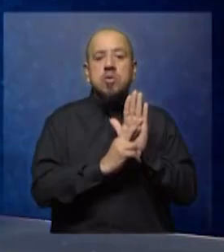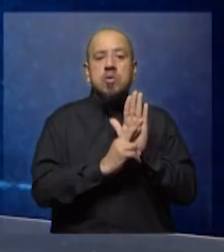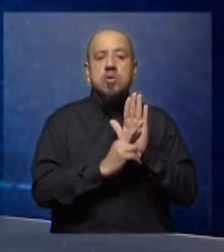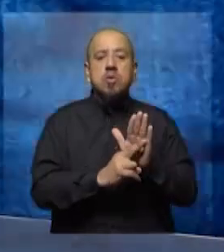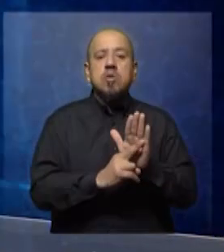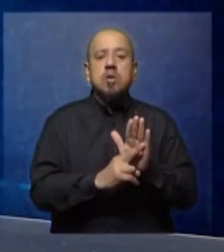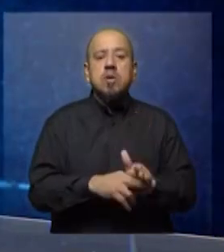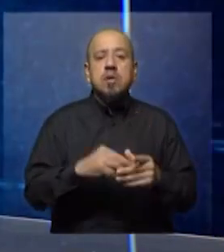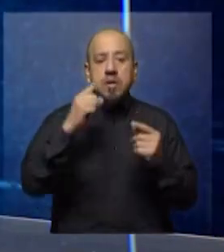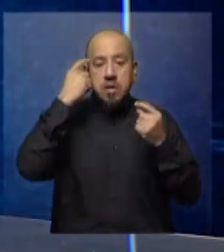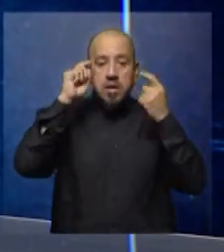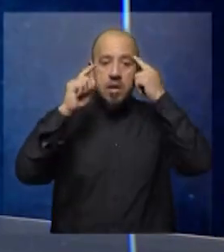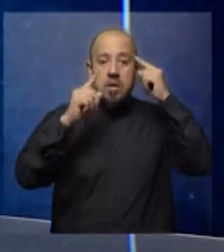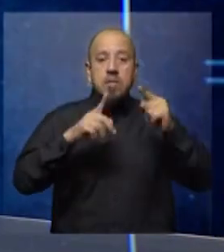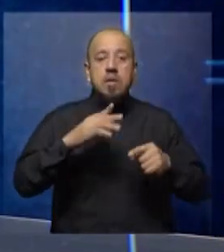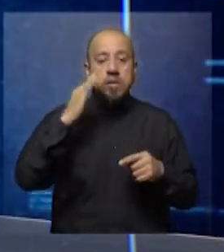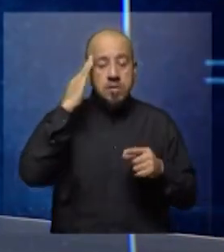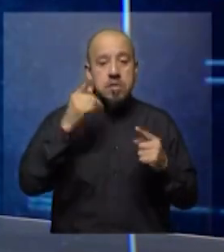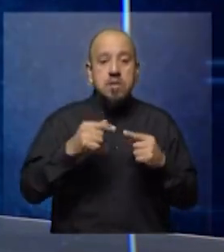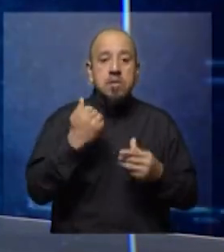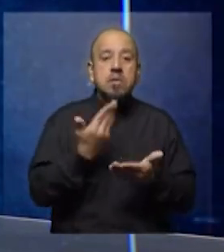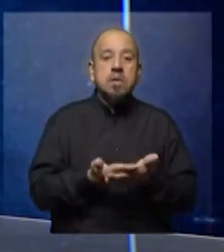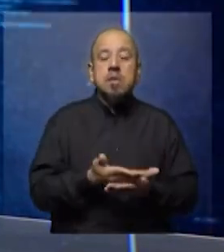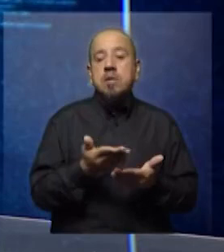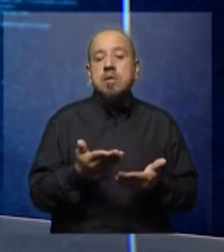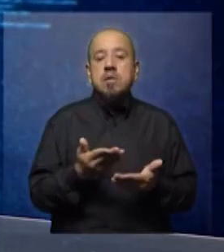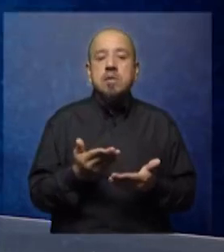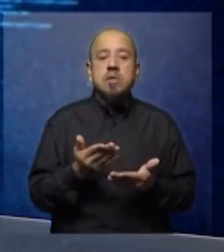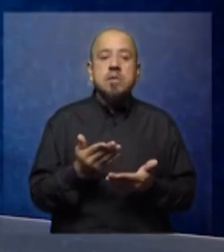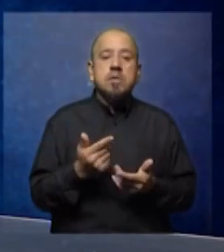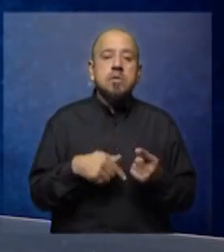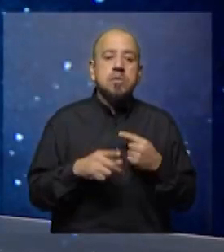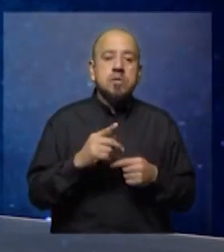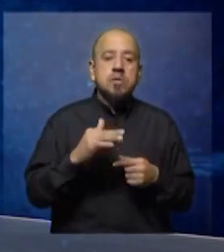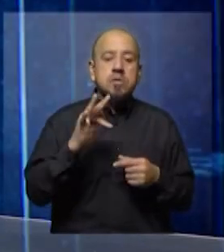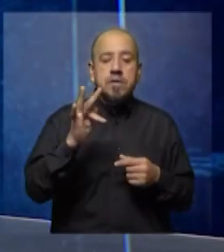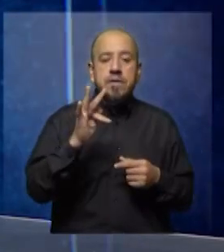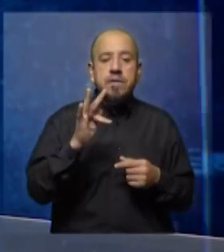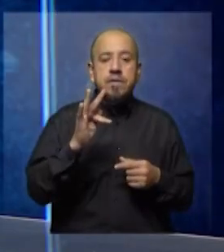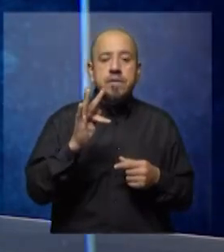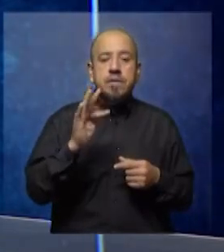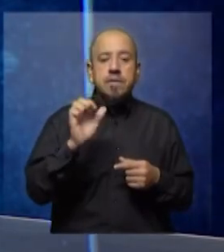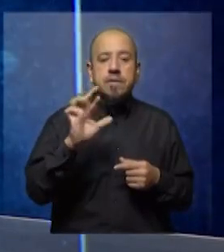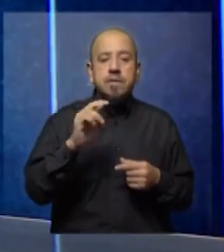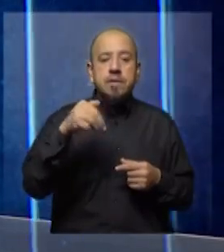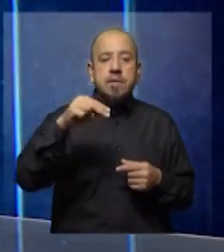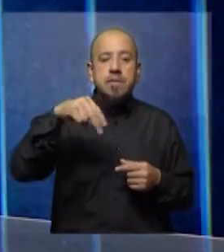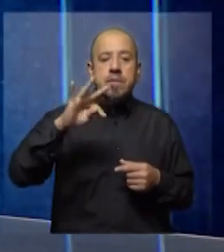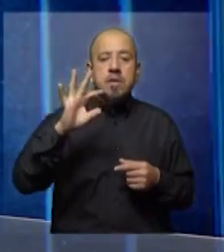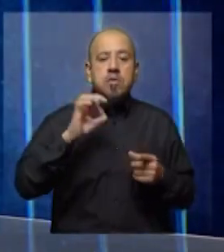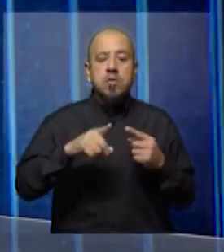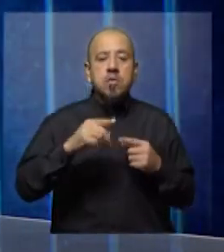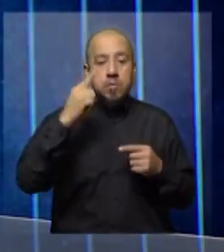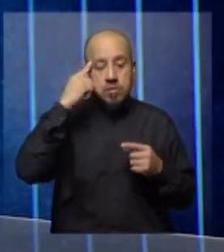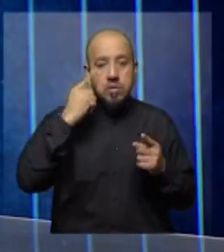ideas a tener en cuenta volvamos a lo que él planteaba no la del fermento pensante es fundamental y le da título